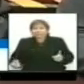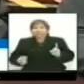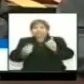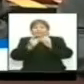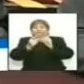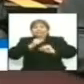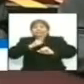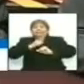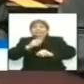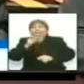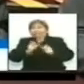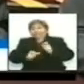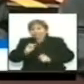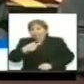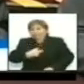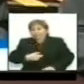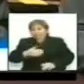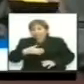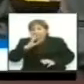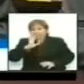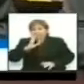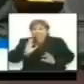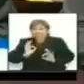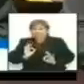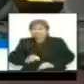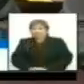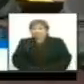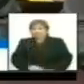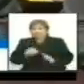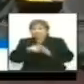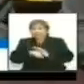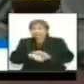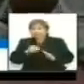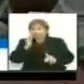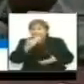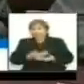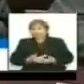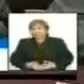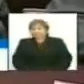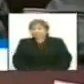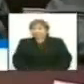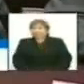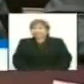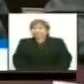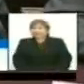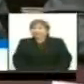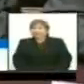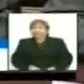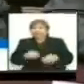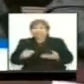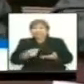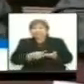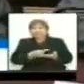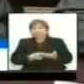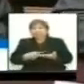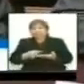a la defensa de intereses particulares que yo no quisiera profundizar. Me parece, presidenta, que este debate